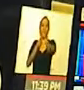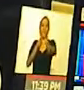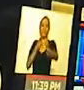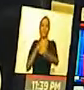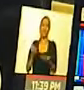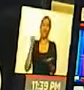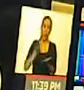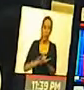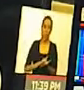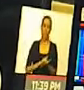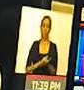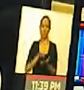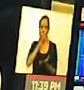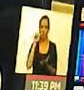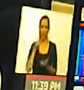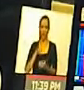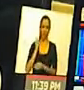aeropuerto.